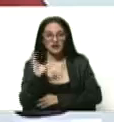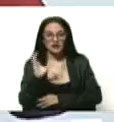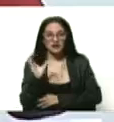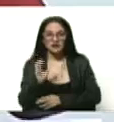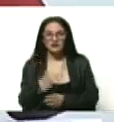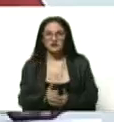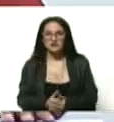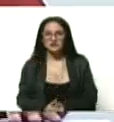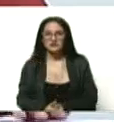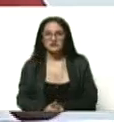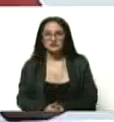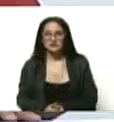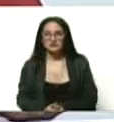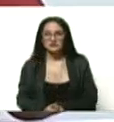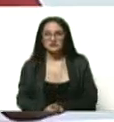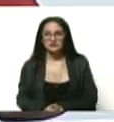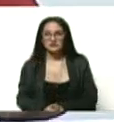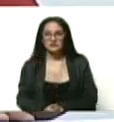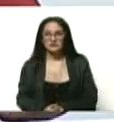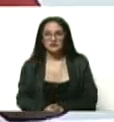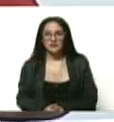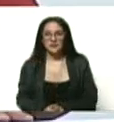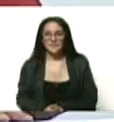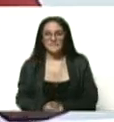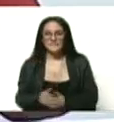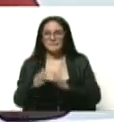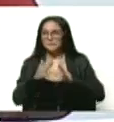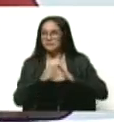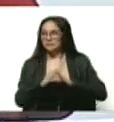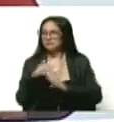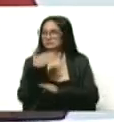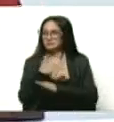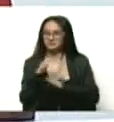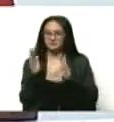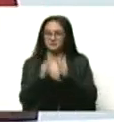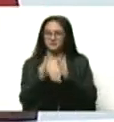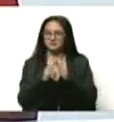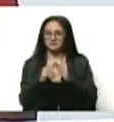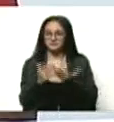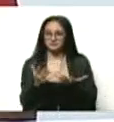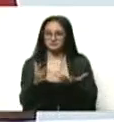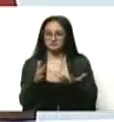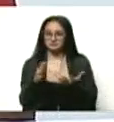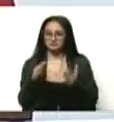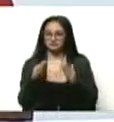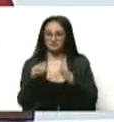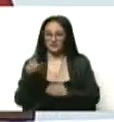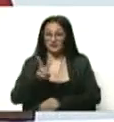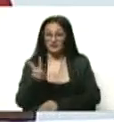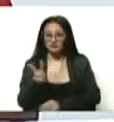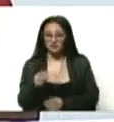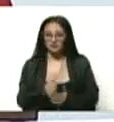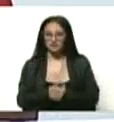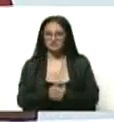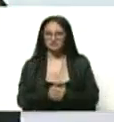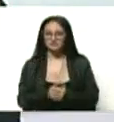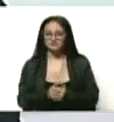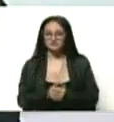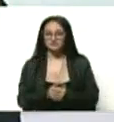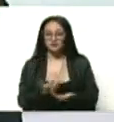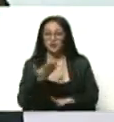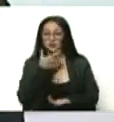desconociendo lo que ocurre en una calle, una comunidad, un pueblo, un caserío de este país. Por eso te digo que lo del ejemplo no es